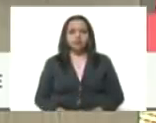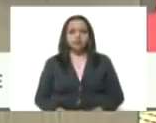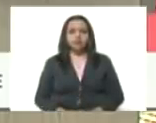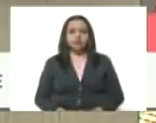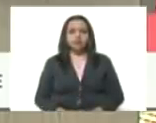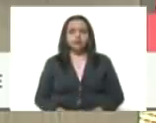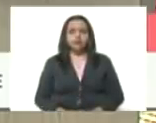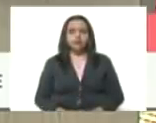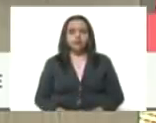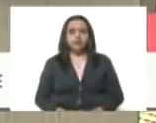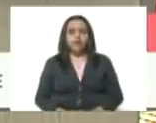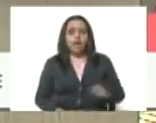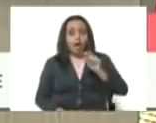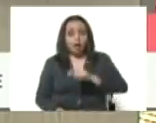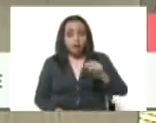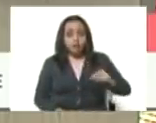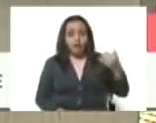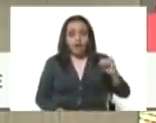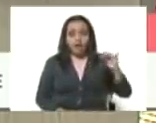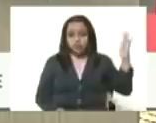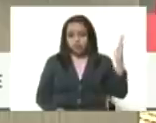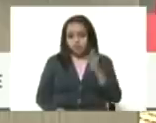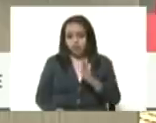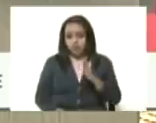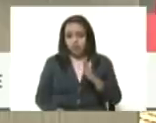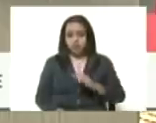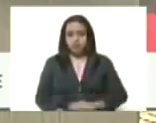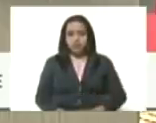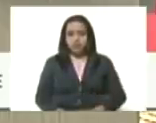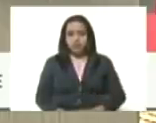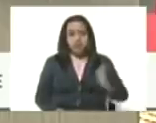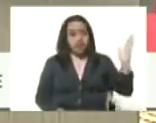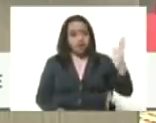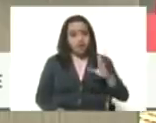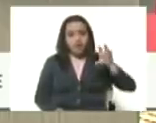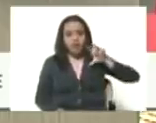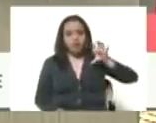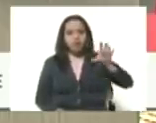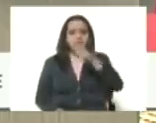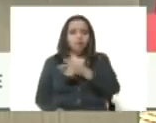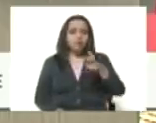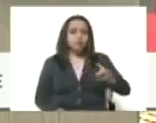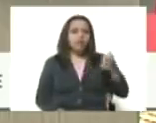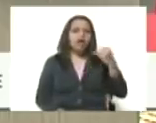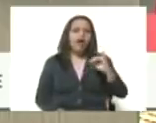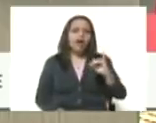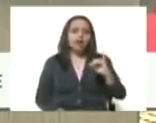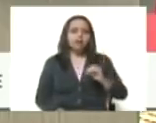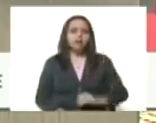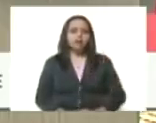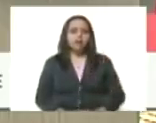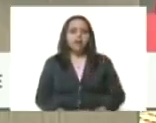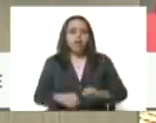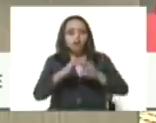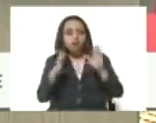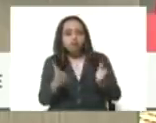estos casos importados y del vuelta a la patria de nuestros connacionales, nos vamos al